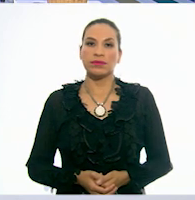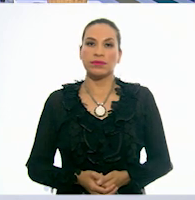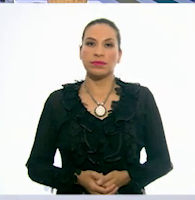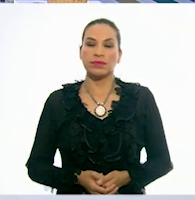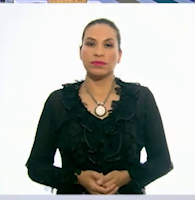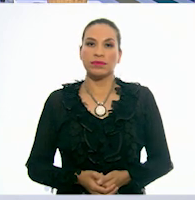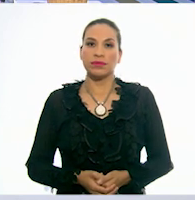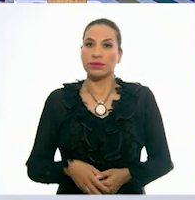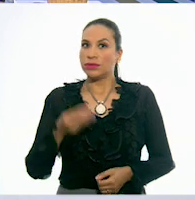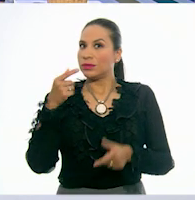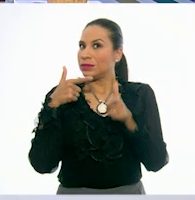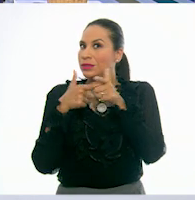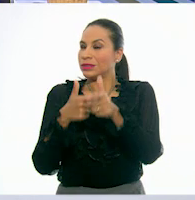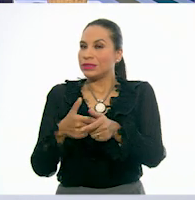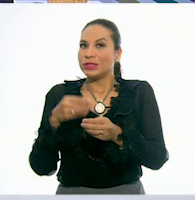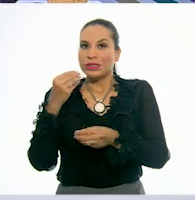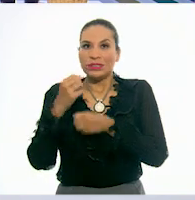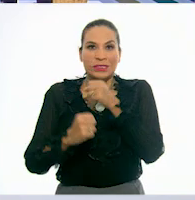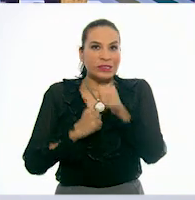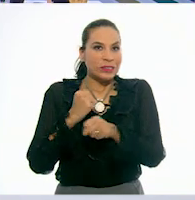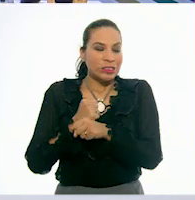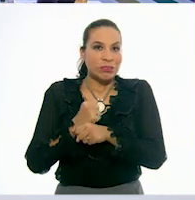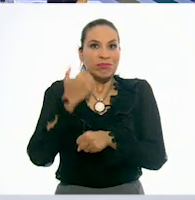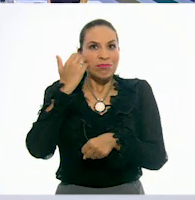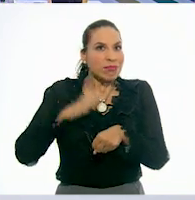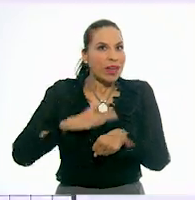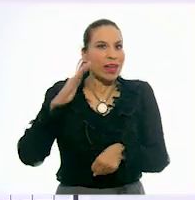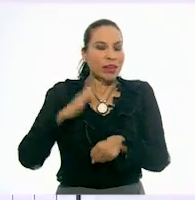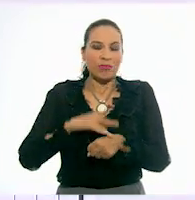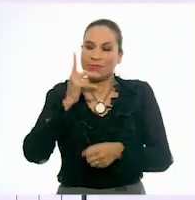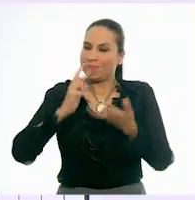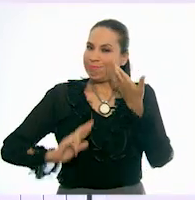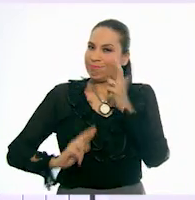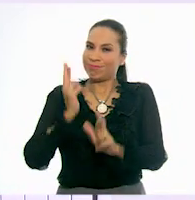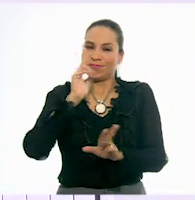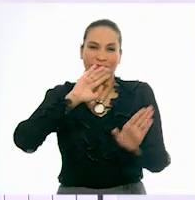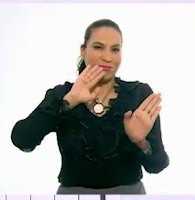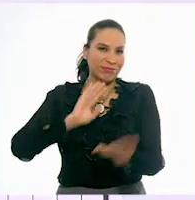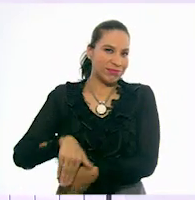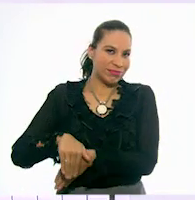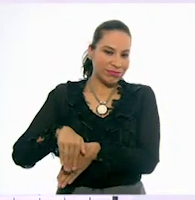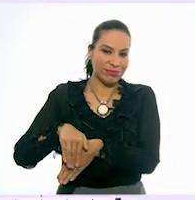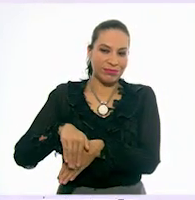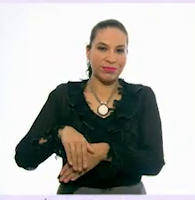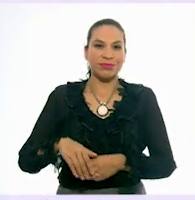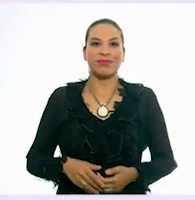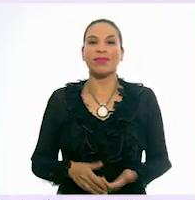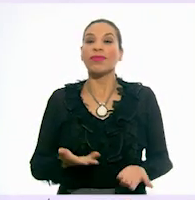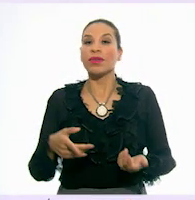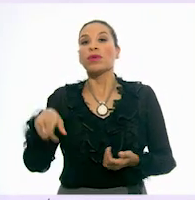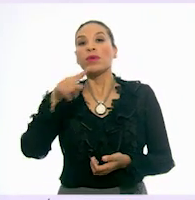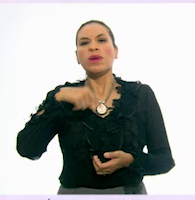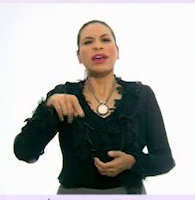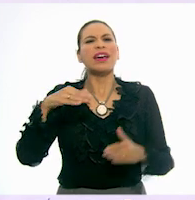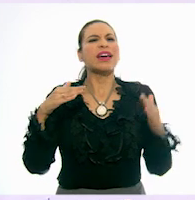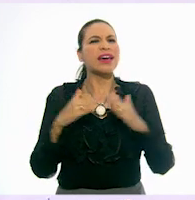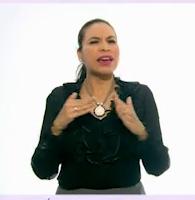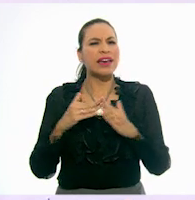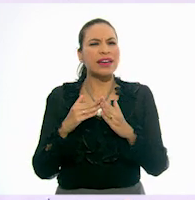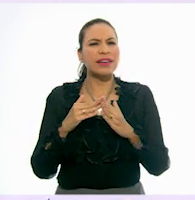Sí estuvo muchísimos años. Muchísimo. Y quería estar más, pero la revolución lo tumbó. Para ustedes en